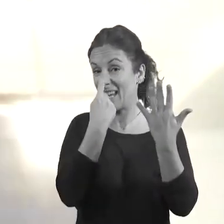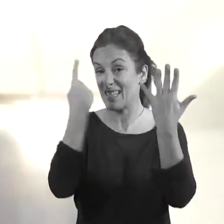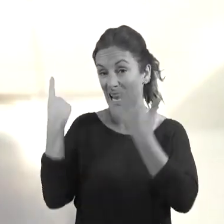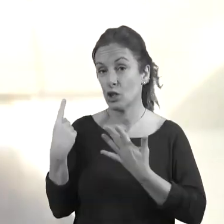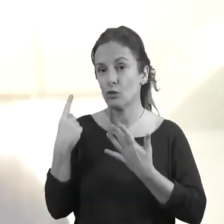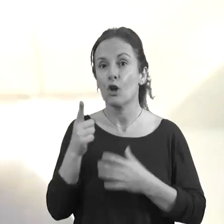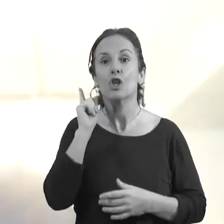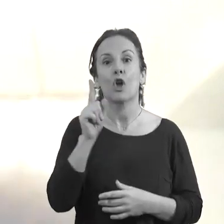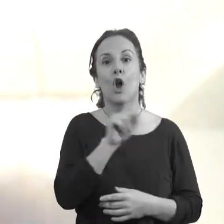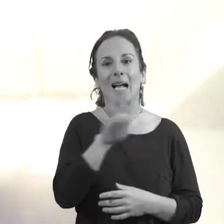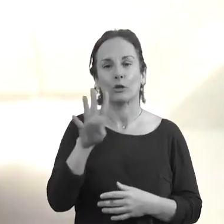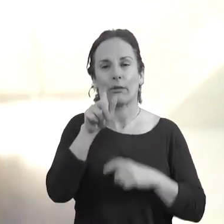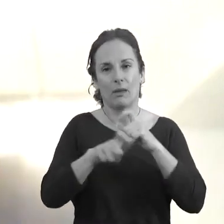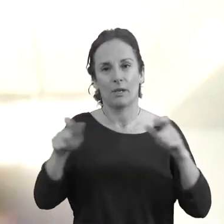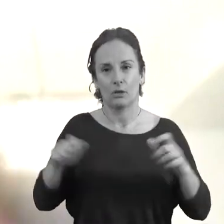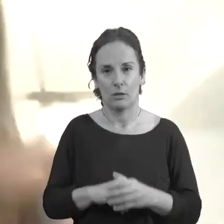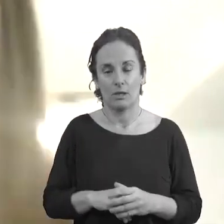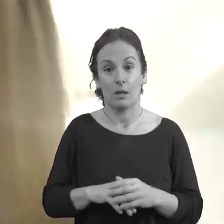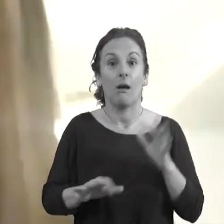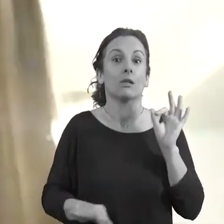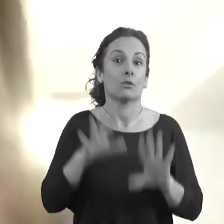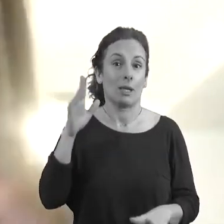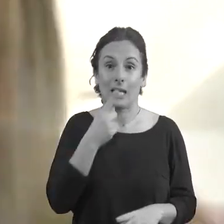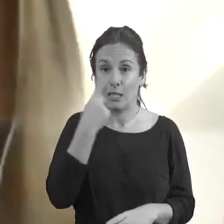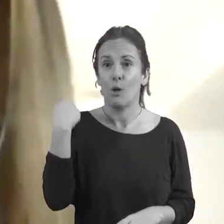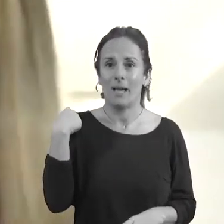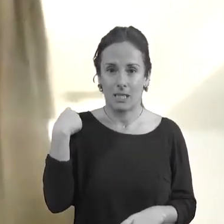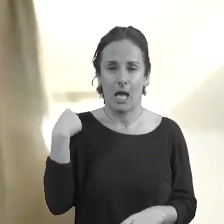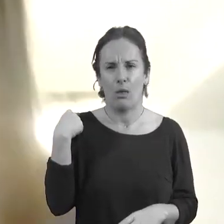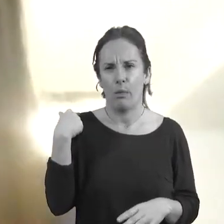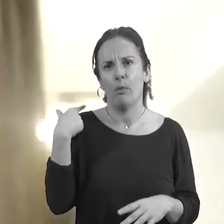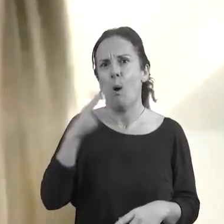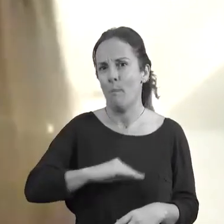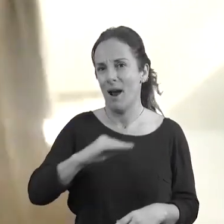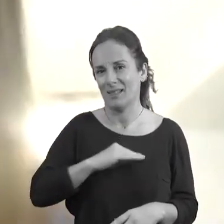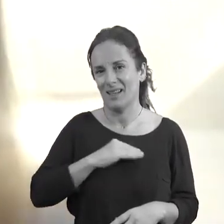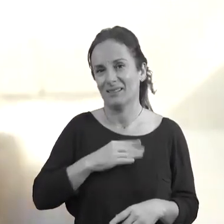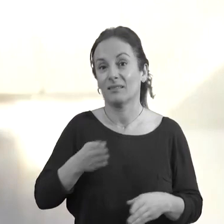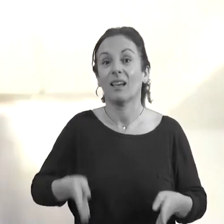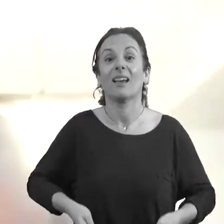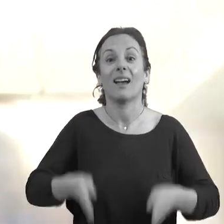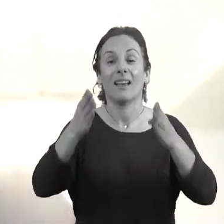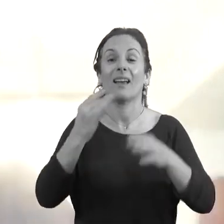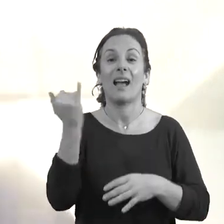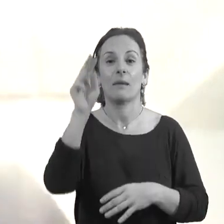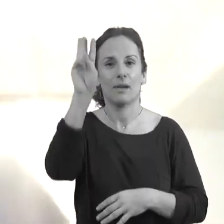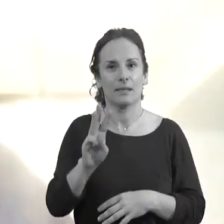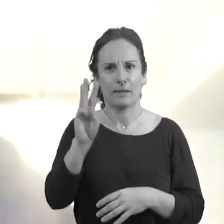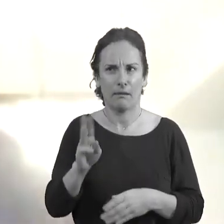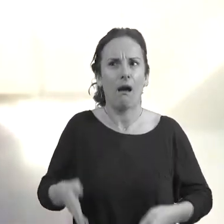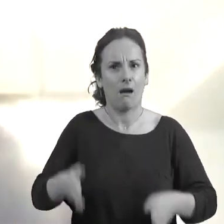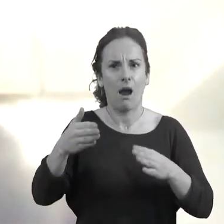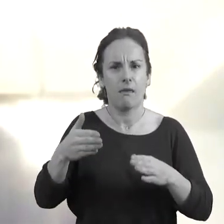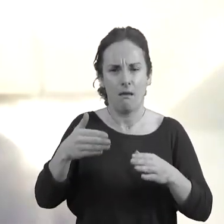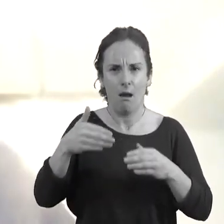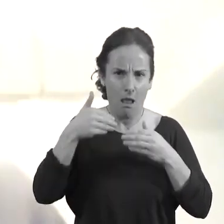año pasado ya éramos bastantes y conseguíamos llenar toda una calle Jaime III, en una calle bastante grande, y la llenábamos de arriba